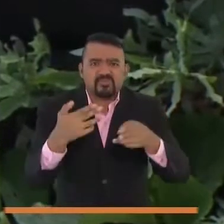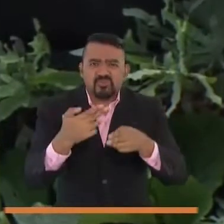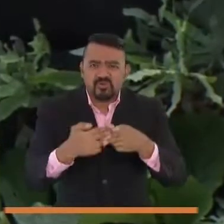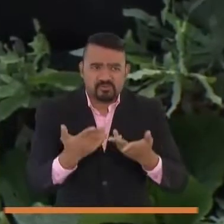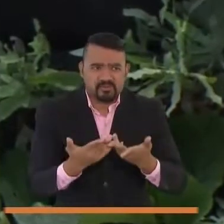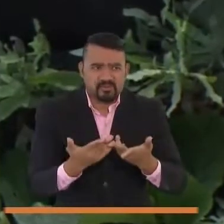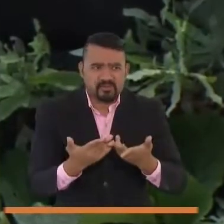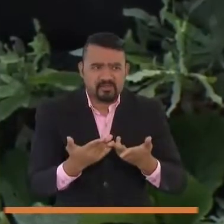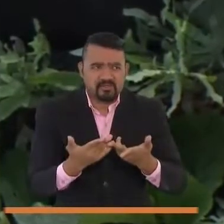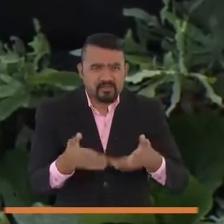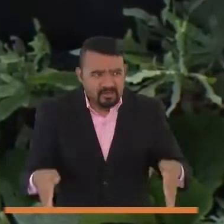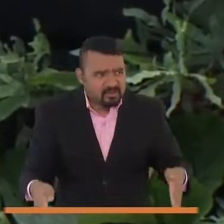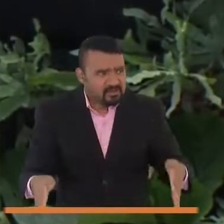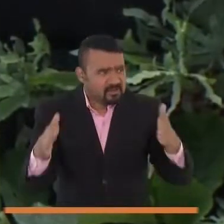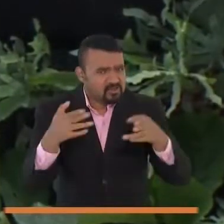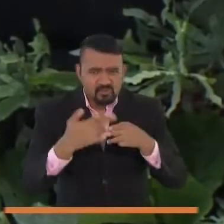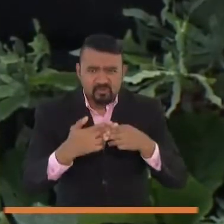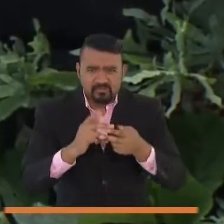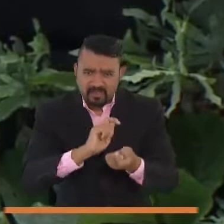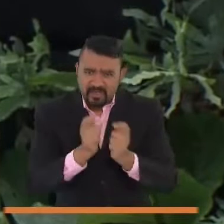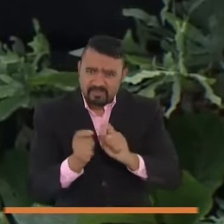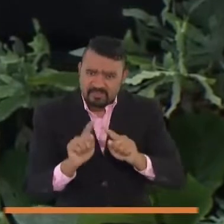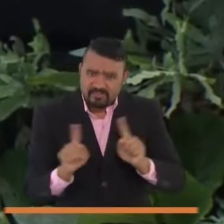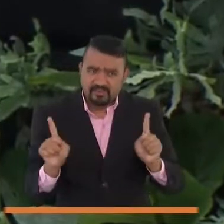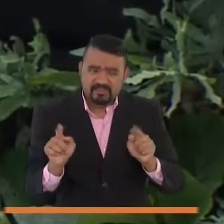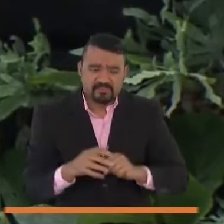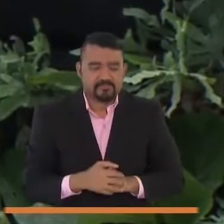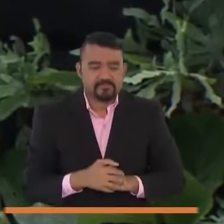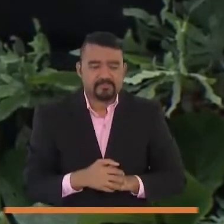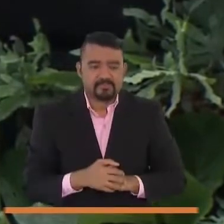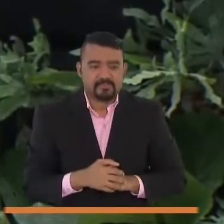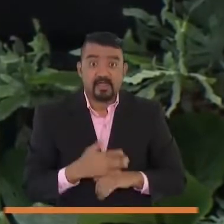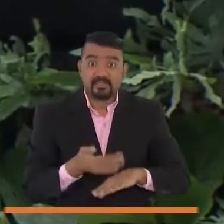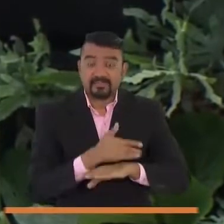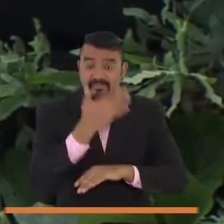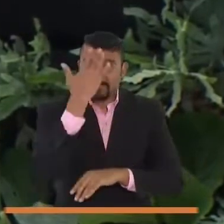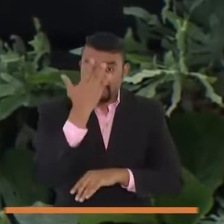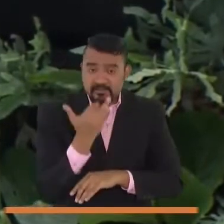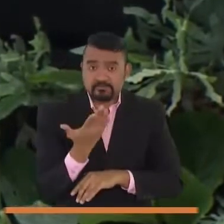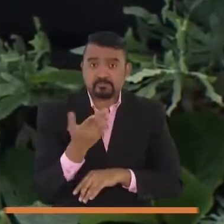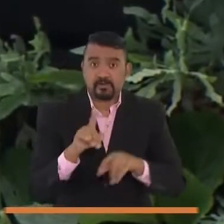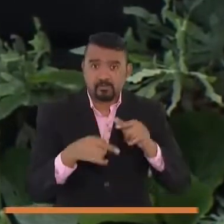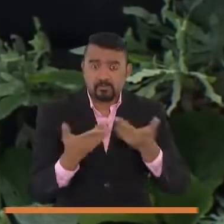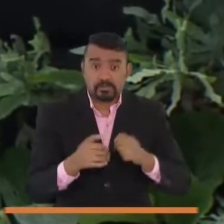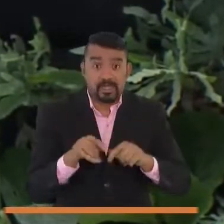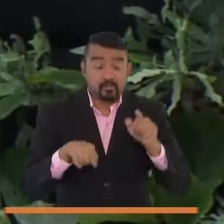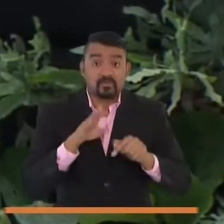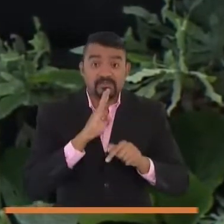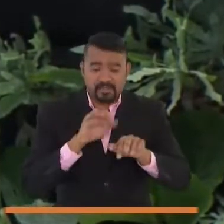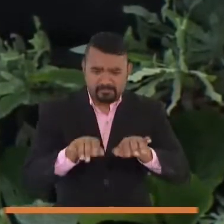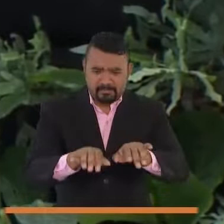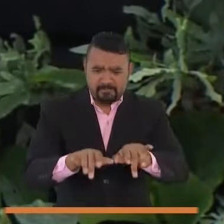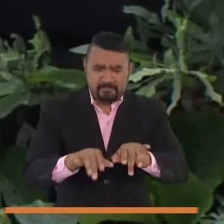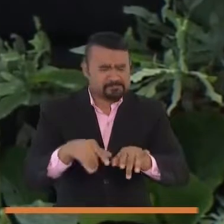de cambiarle el nombre a este lugar. Le tengo que decir que algunos incluso se molestaron por